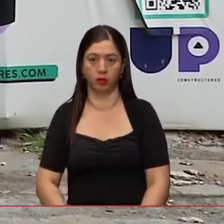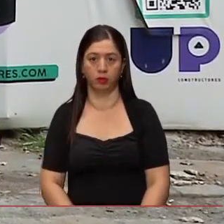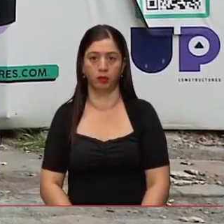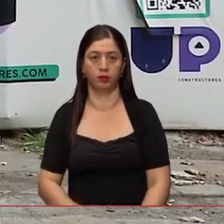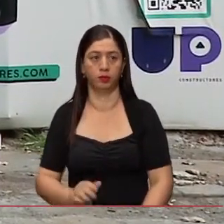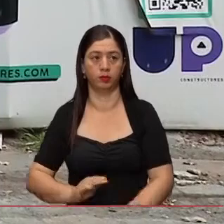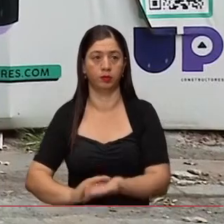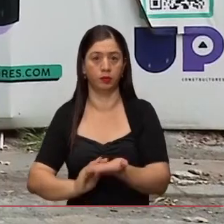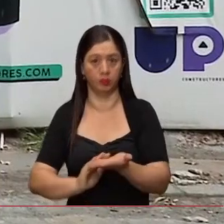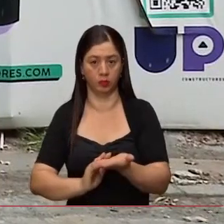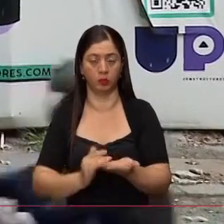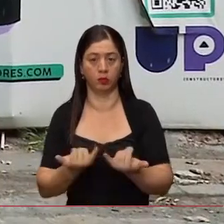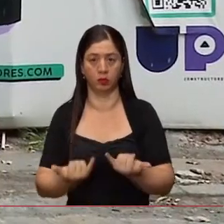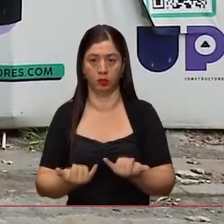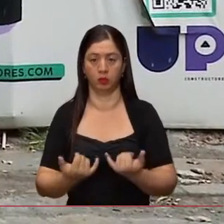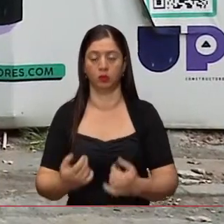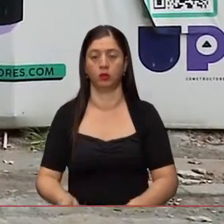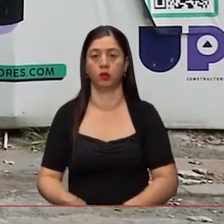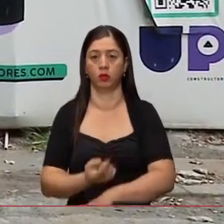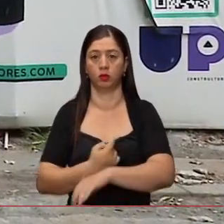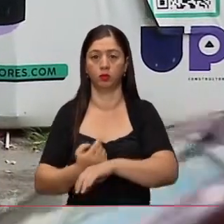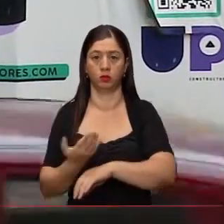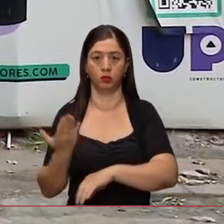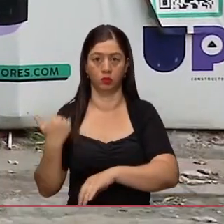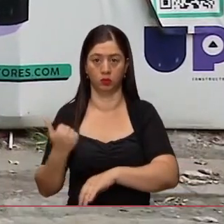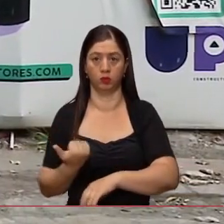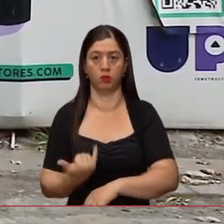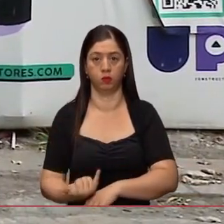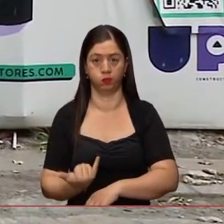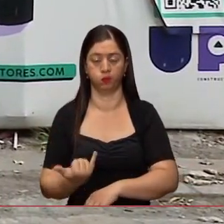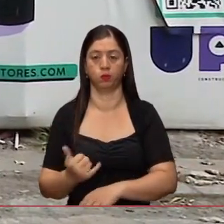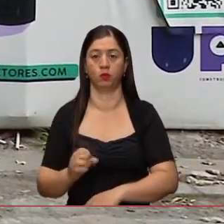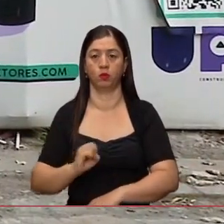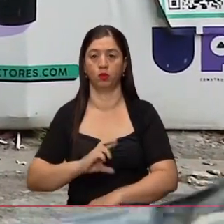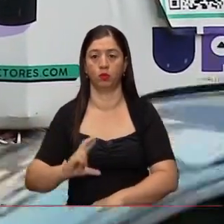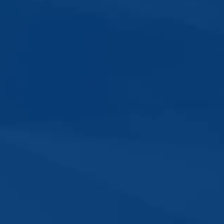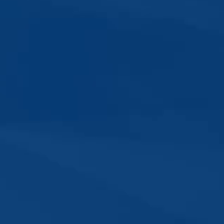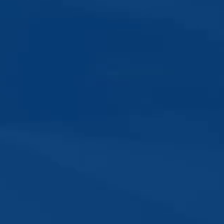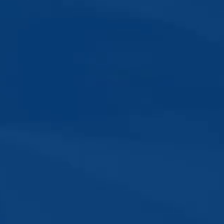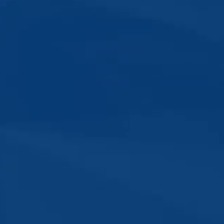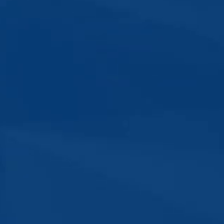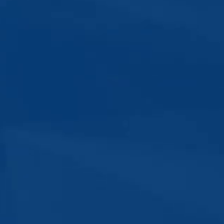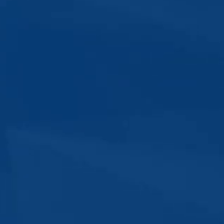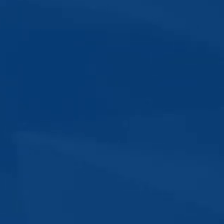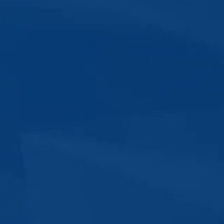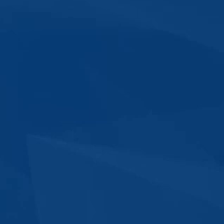de esta emergencia registrada ya hace algunas horas en este punto del occidente de Cali.